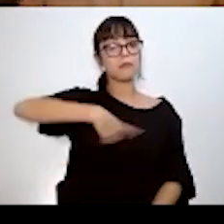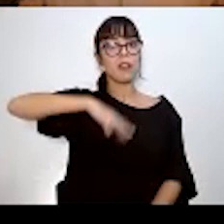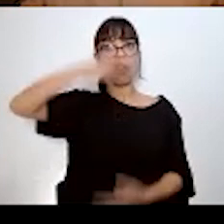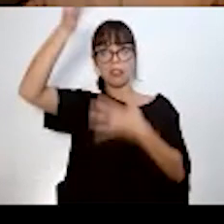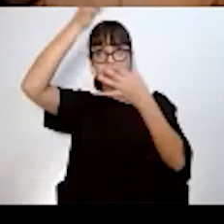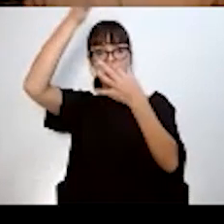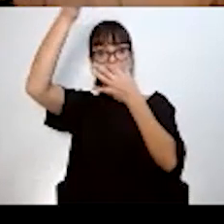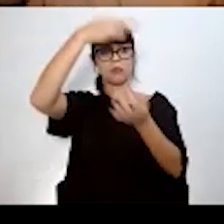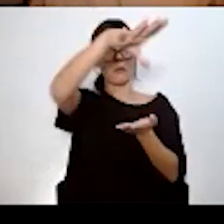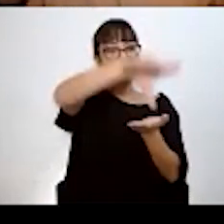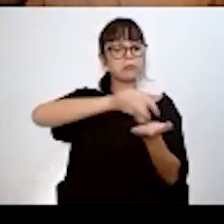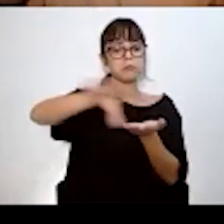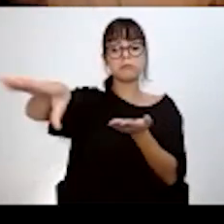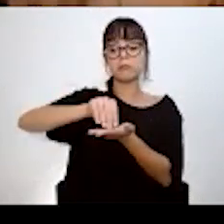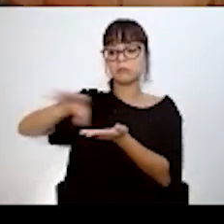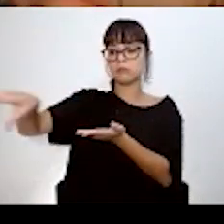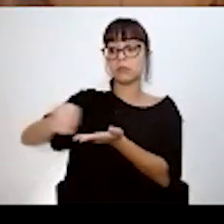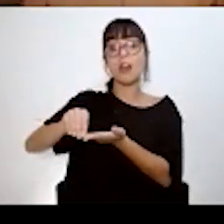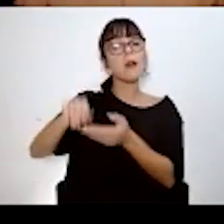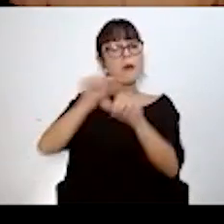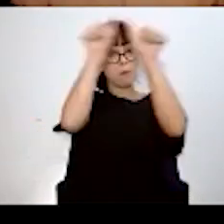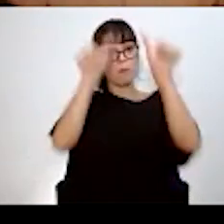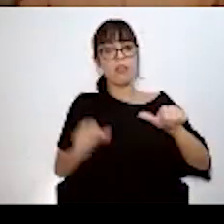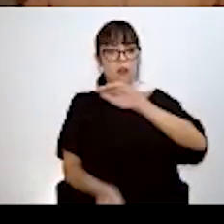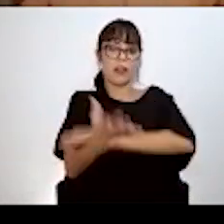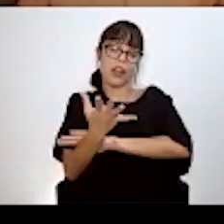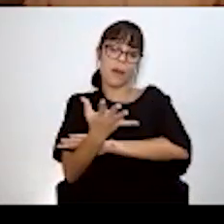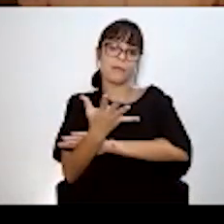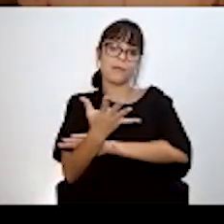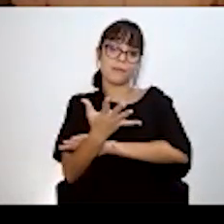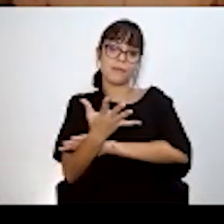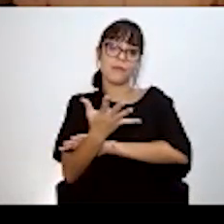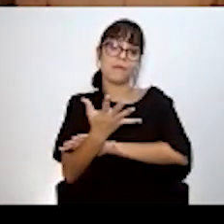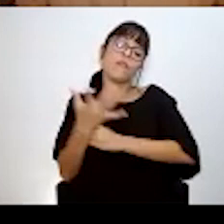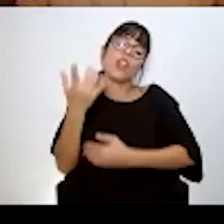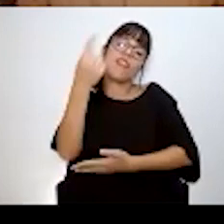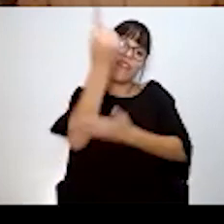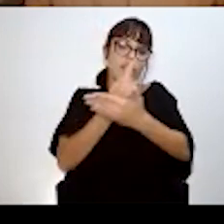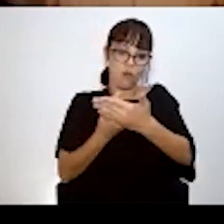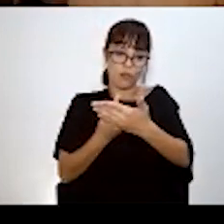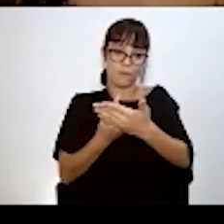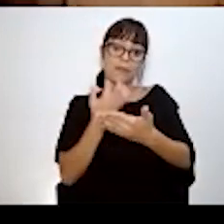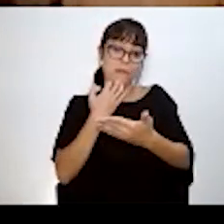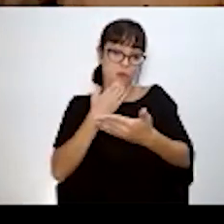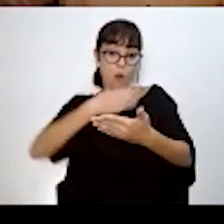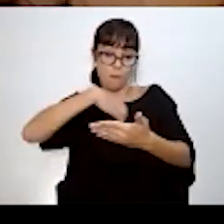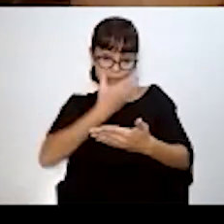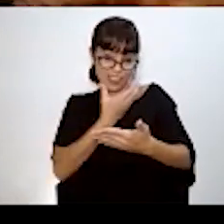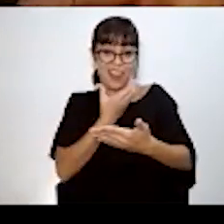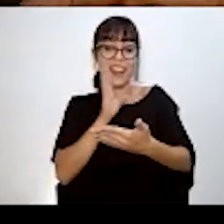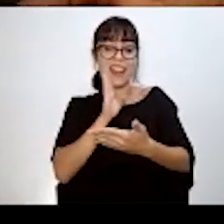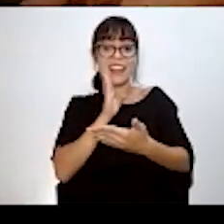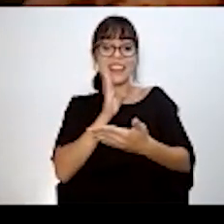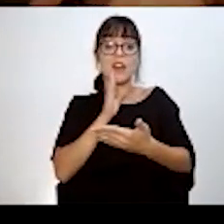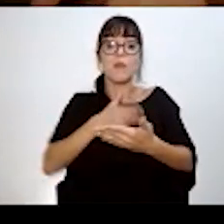construyendo un modelo, en este caso un dibujo, un esquema de una manzana. Al final la manzana puede ser roja o